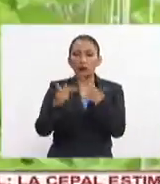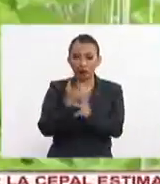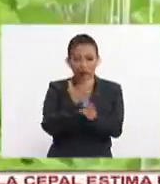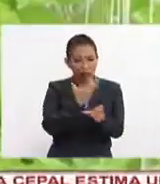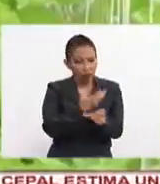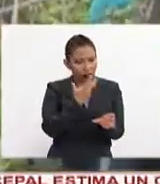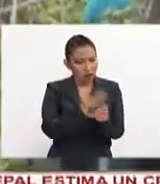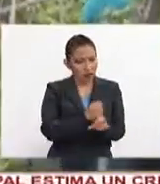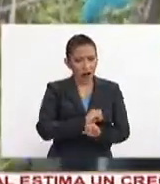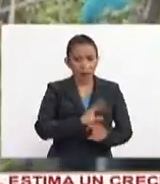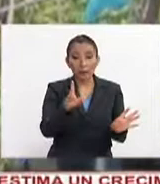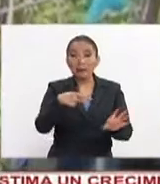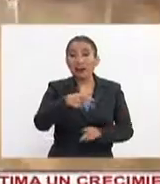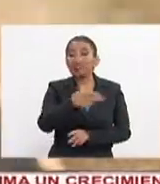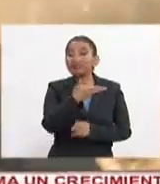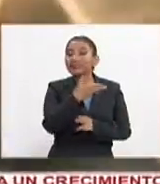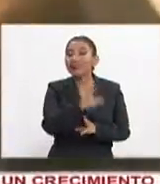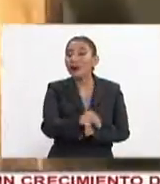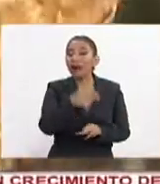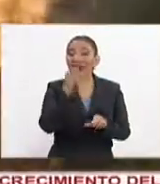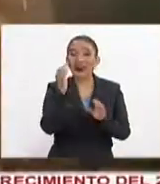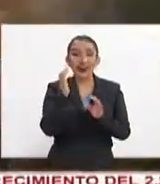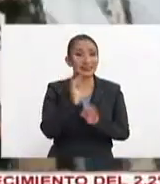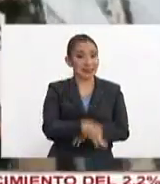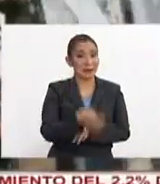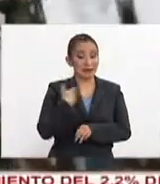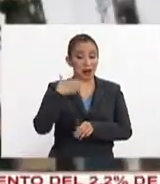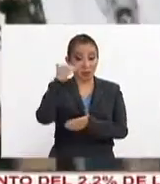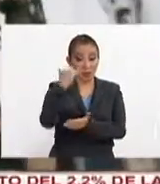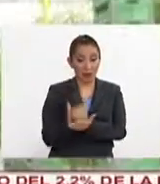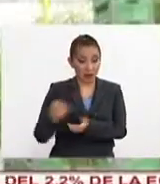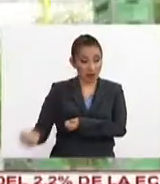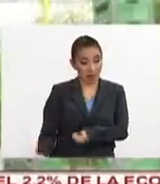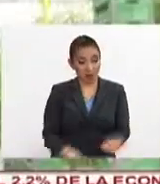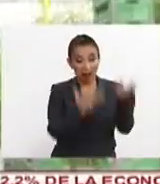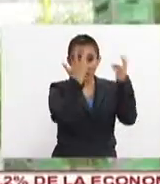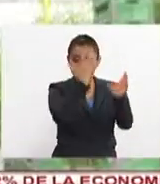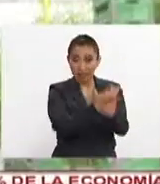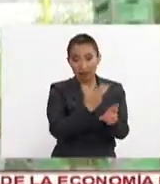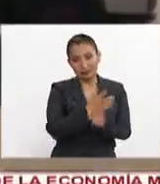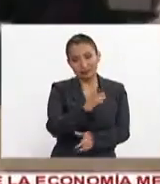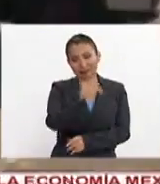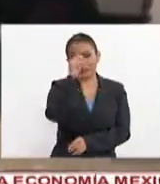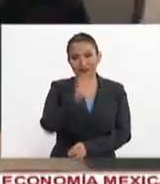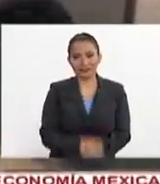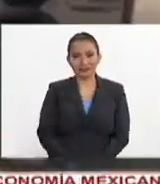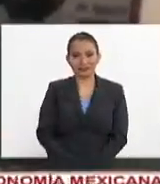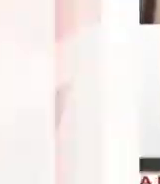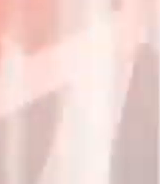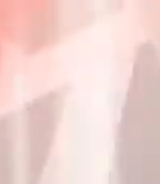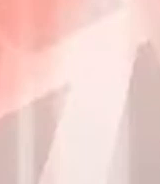de Estados Unidos, pero de ninguna manera aceptará disminuir nuestras exportaciones hacia ese país.